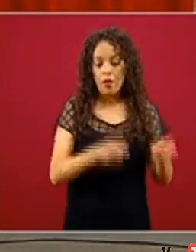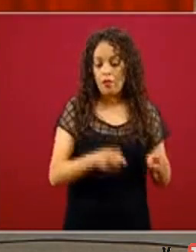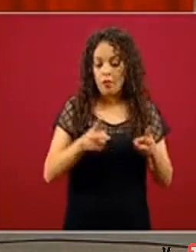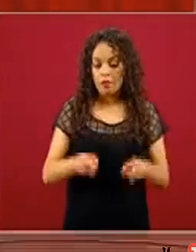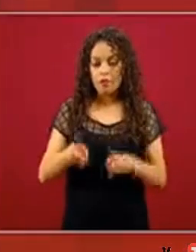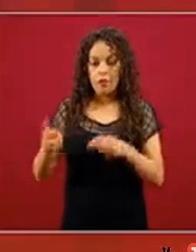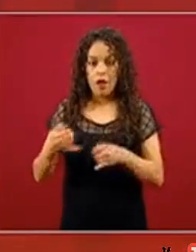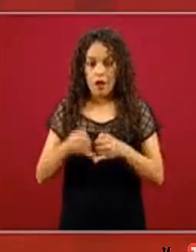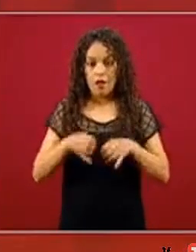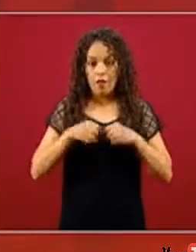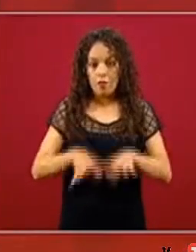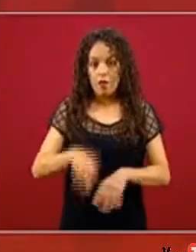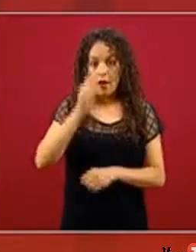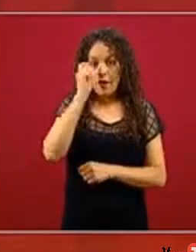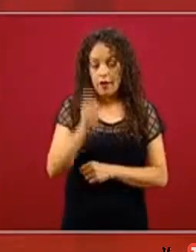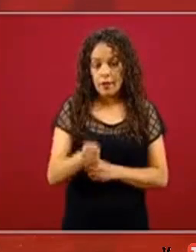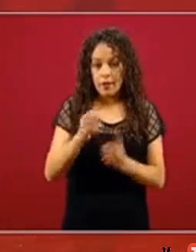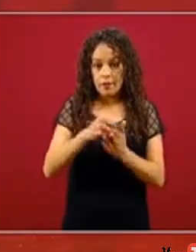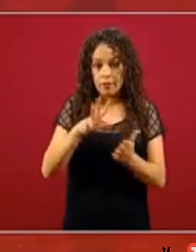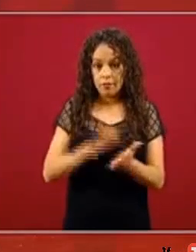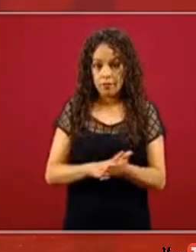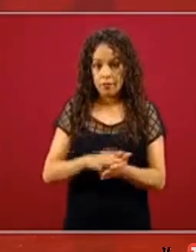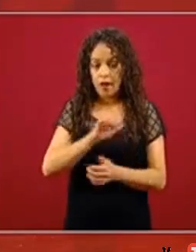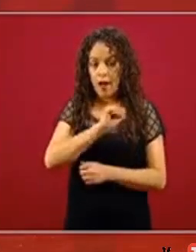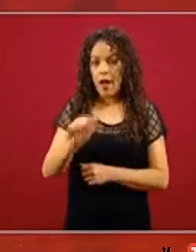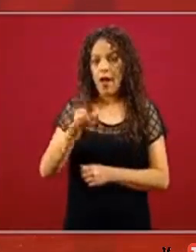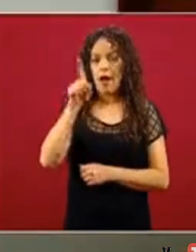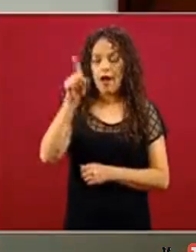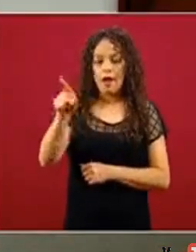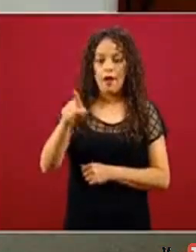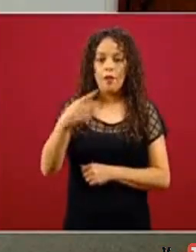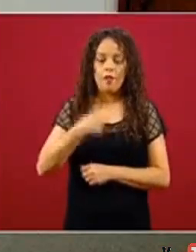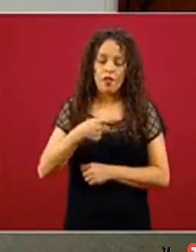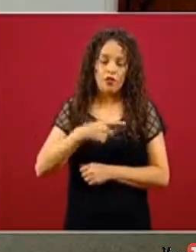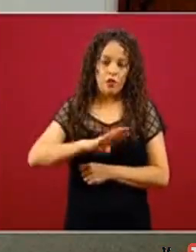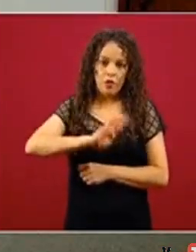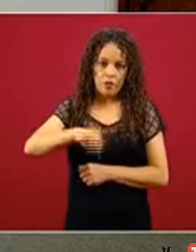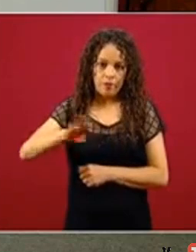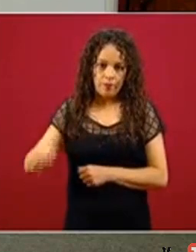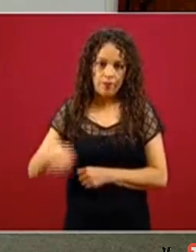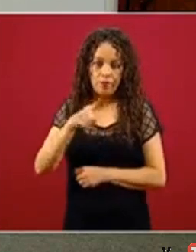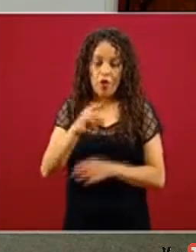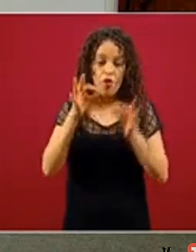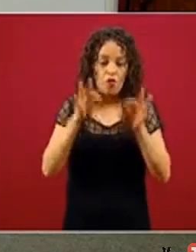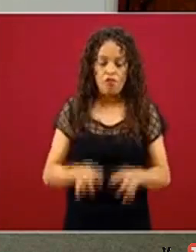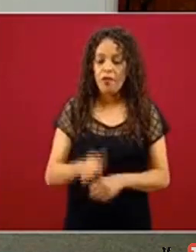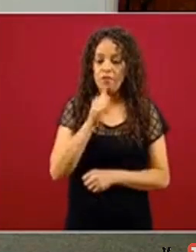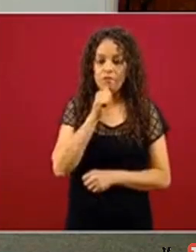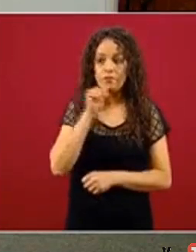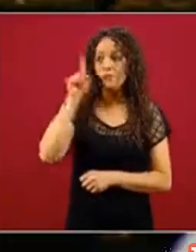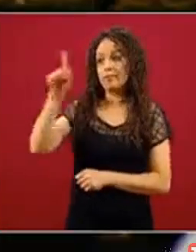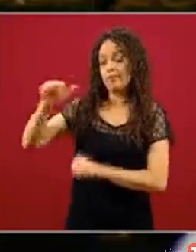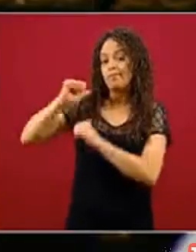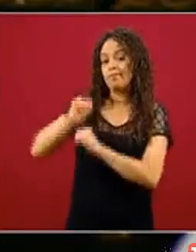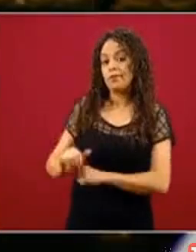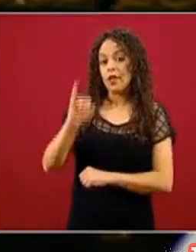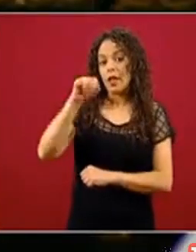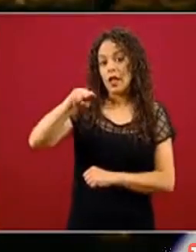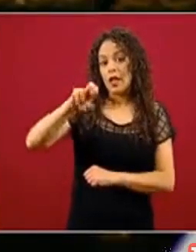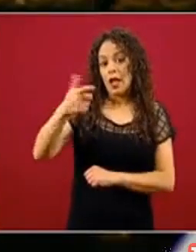defunción no es la estadística oficial, esta está a cargo del INEGI y esa tiene un proceso muy sofisticado que